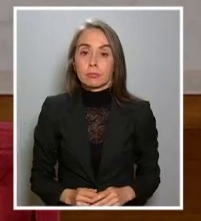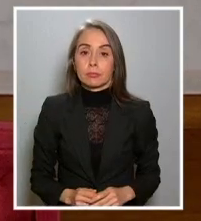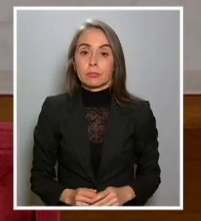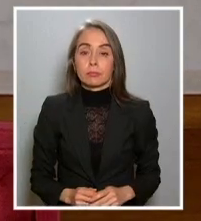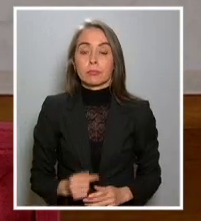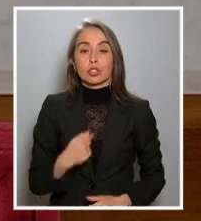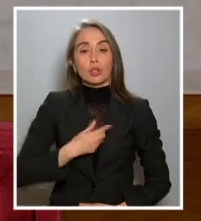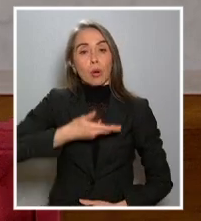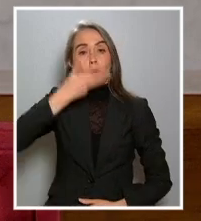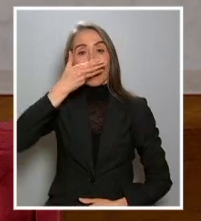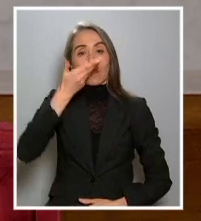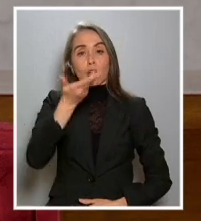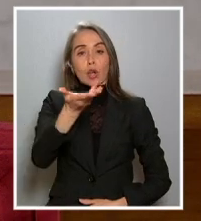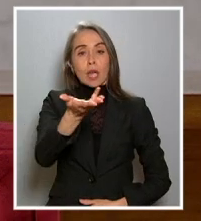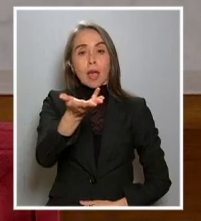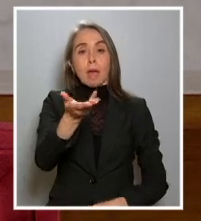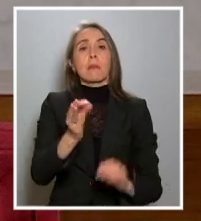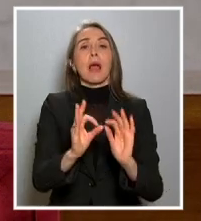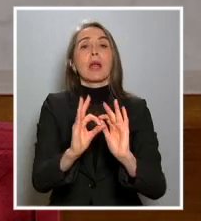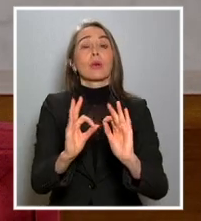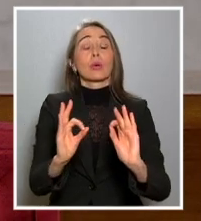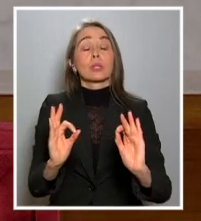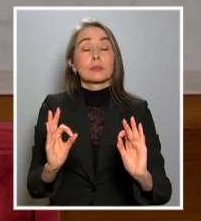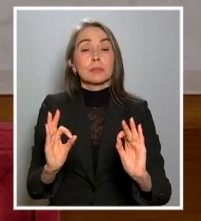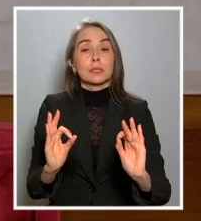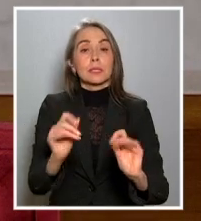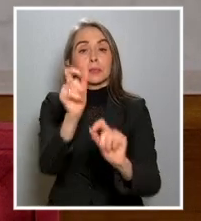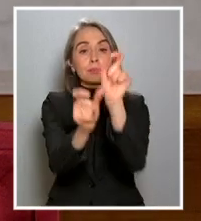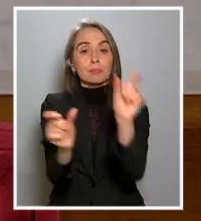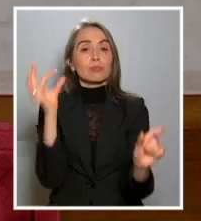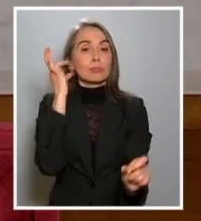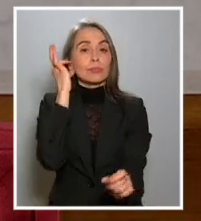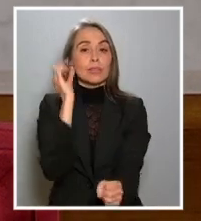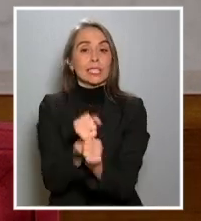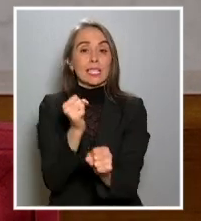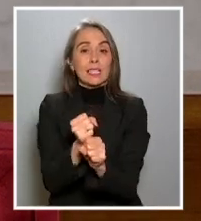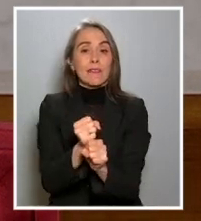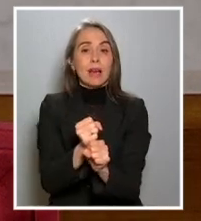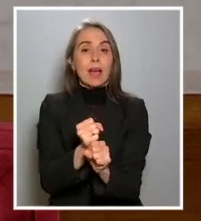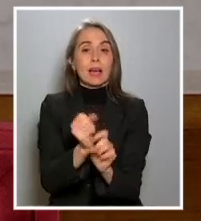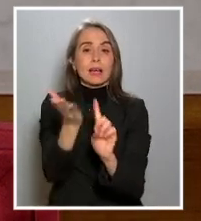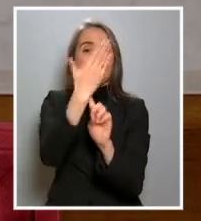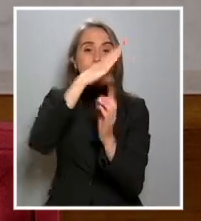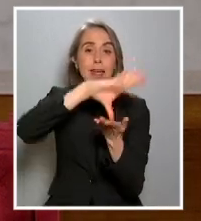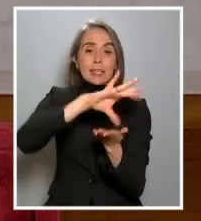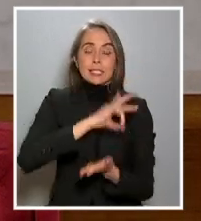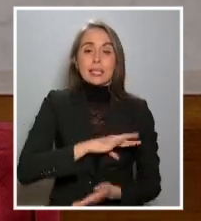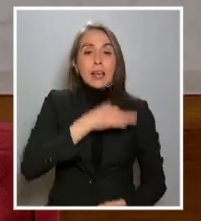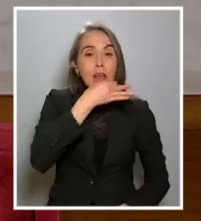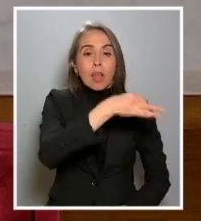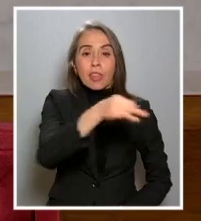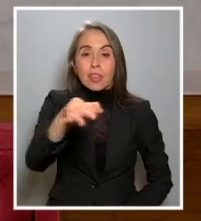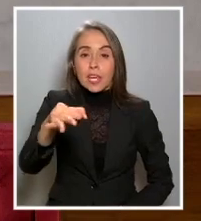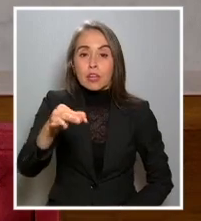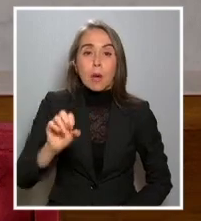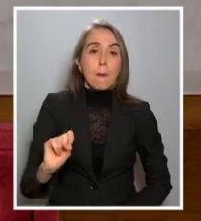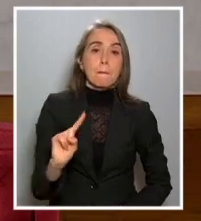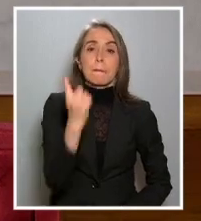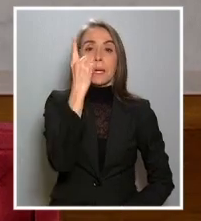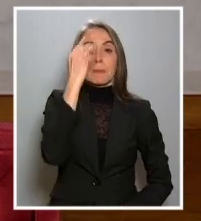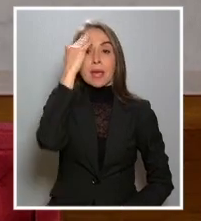Me dirijo especialmente a las mujeres trabajadoras de la patria para decirles que desde el primer